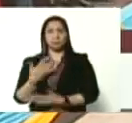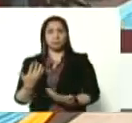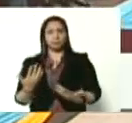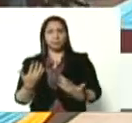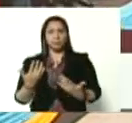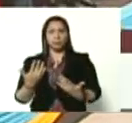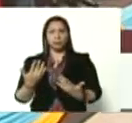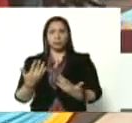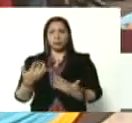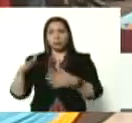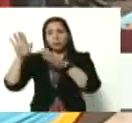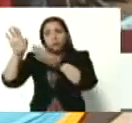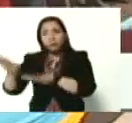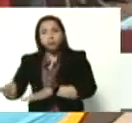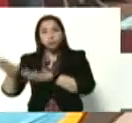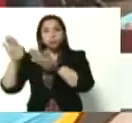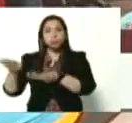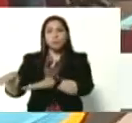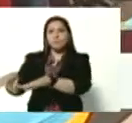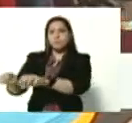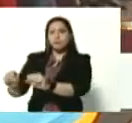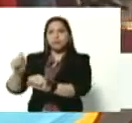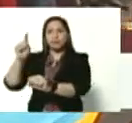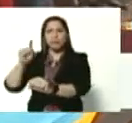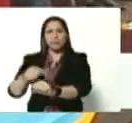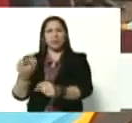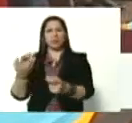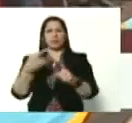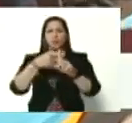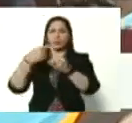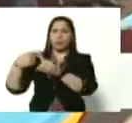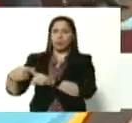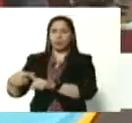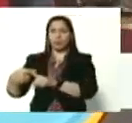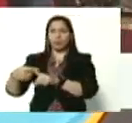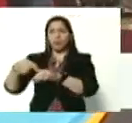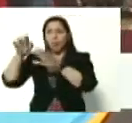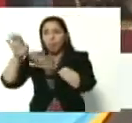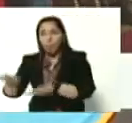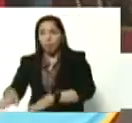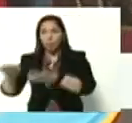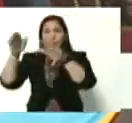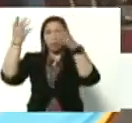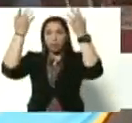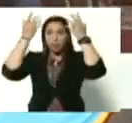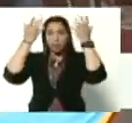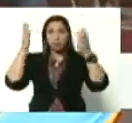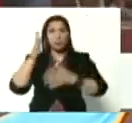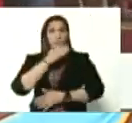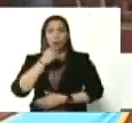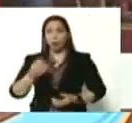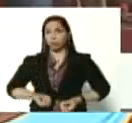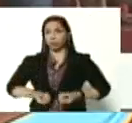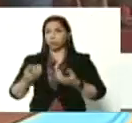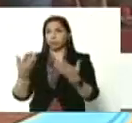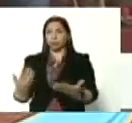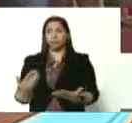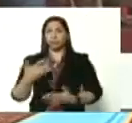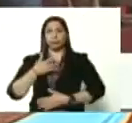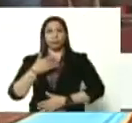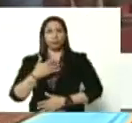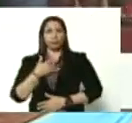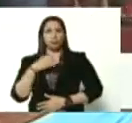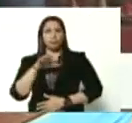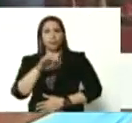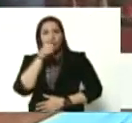imperio al imperialismo que servía a la realeza y no servía a los patriotas ese día